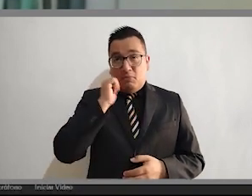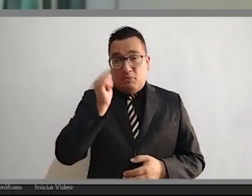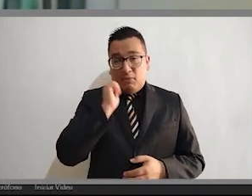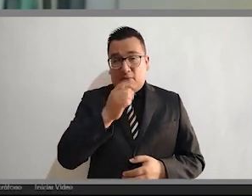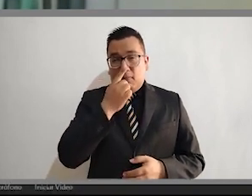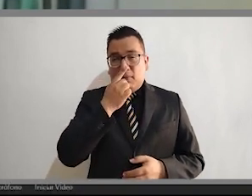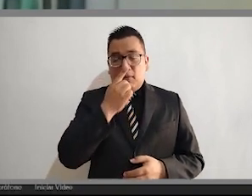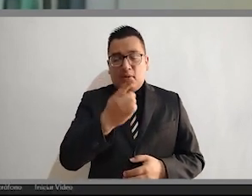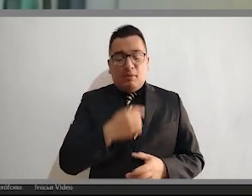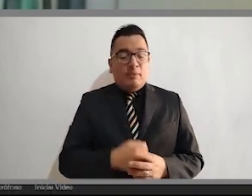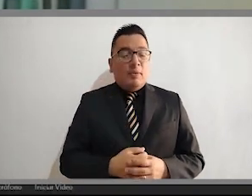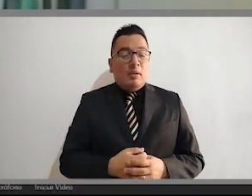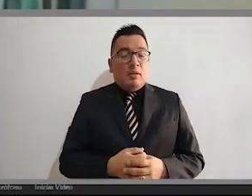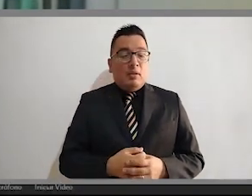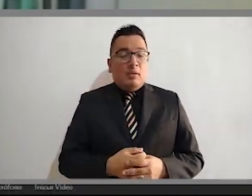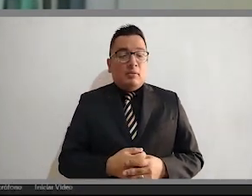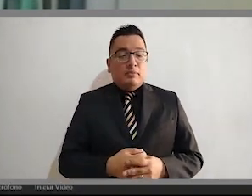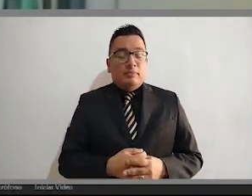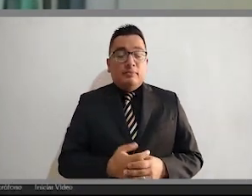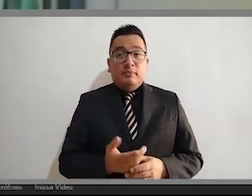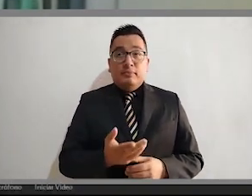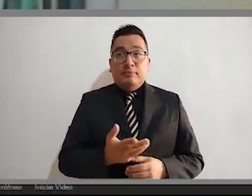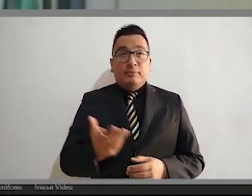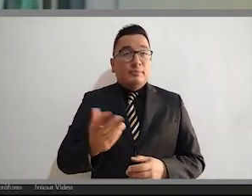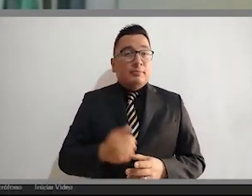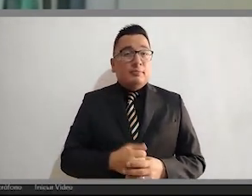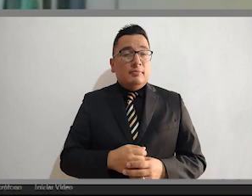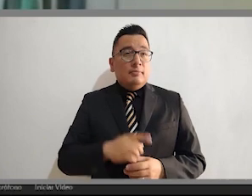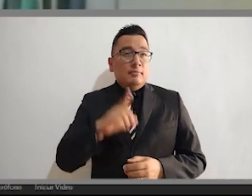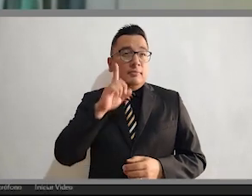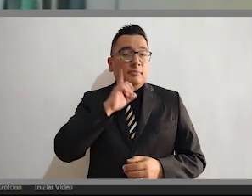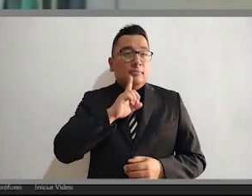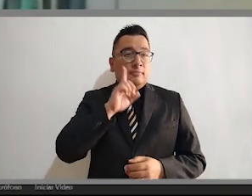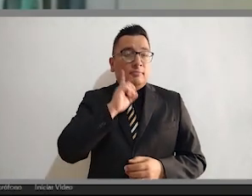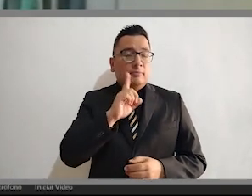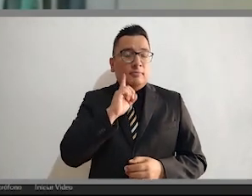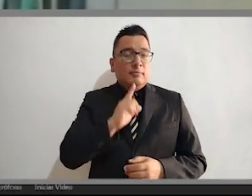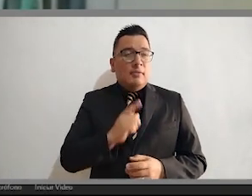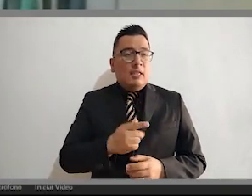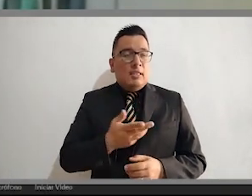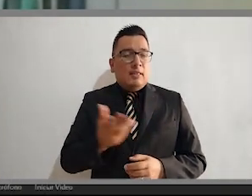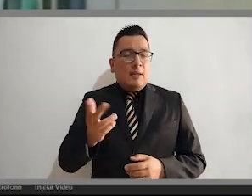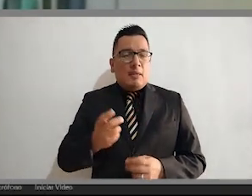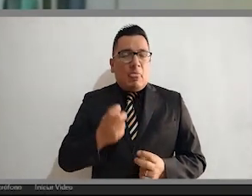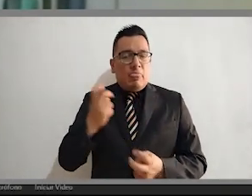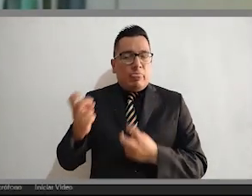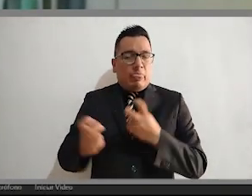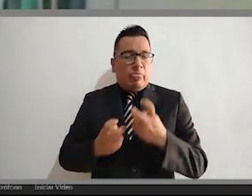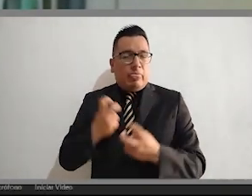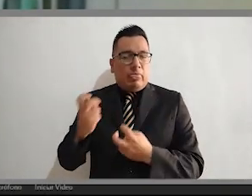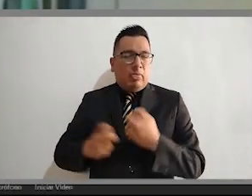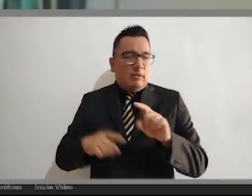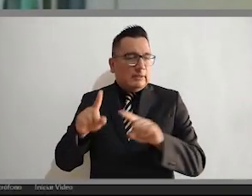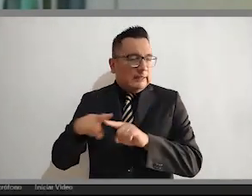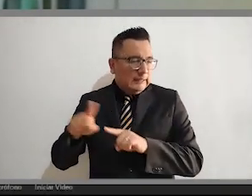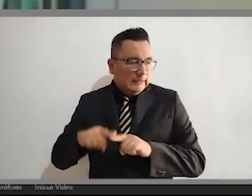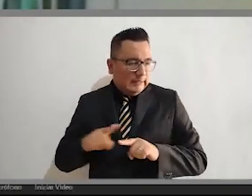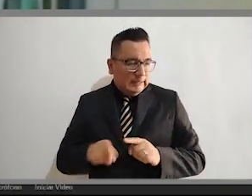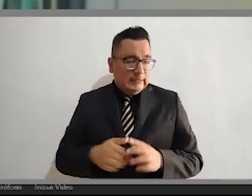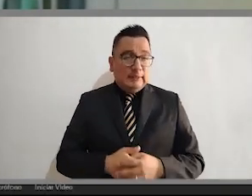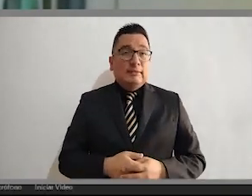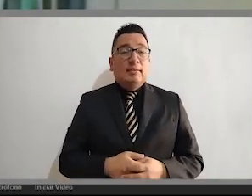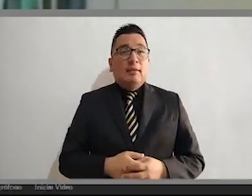todo el ejercicio político de las mujeres, ¿no? Desde que nosotros entramos a formar parte de la militancia o